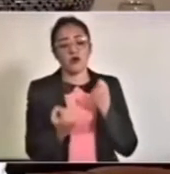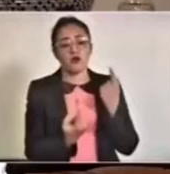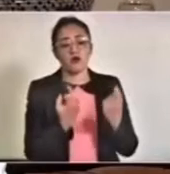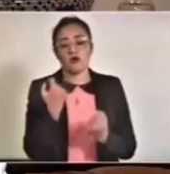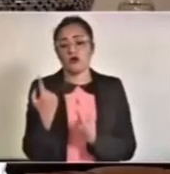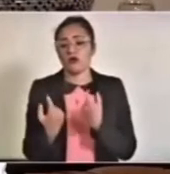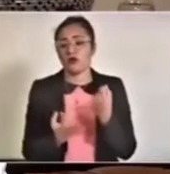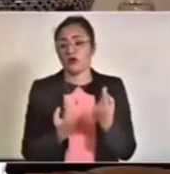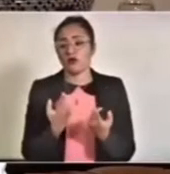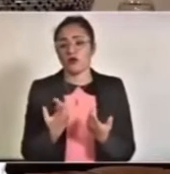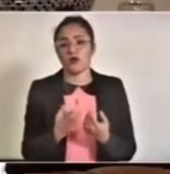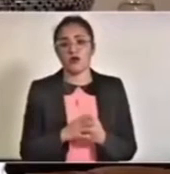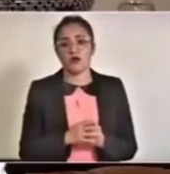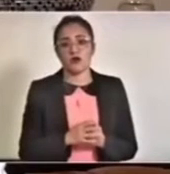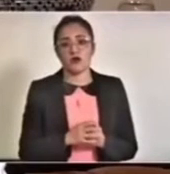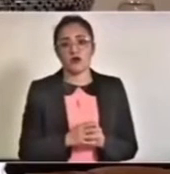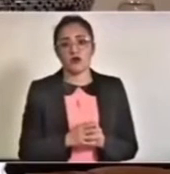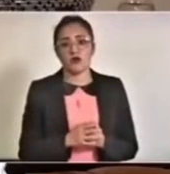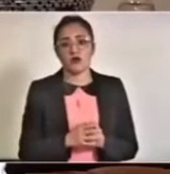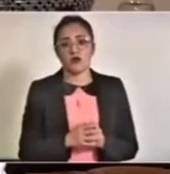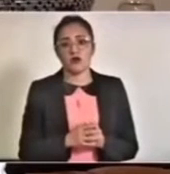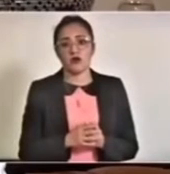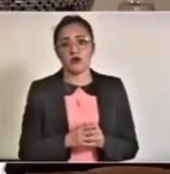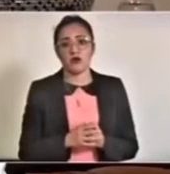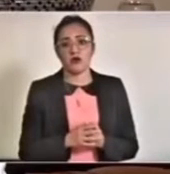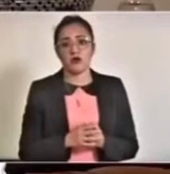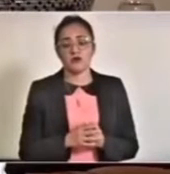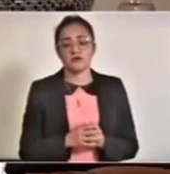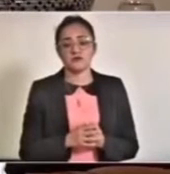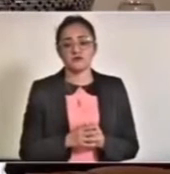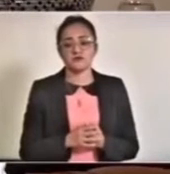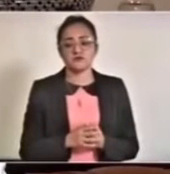los de los este